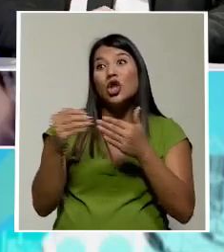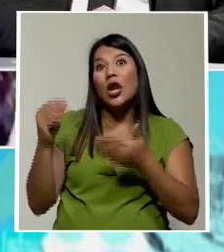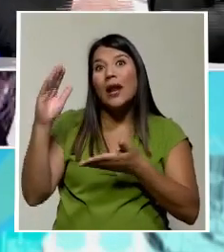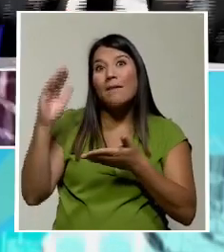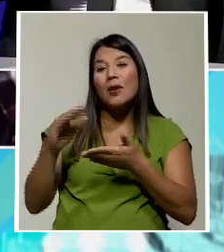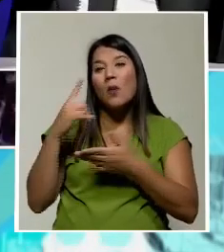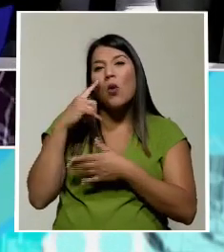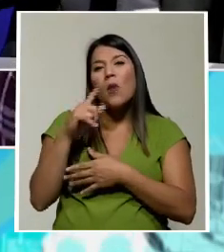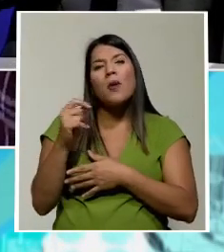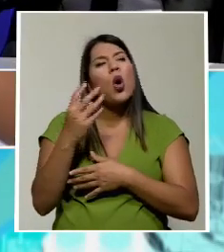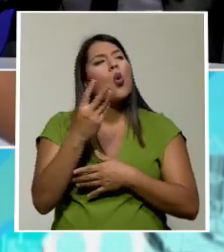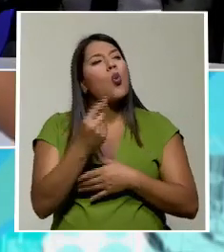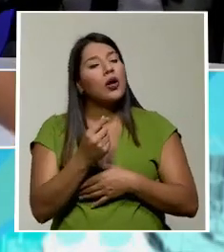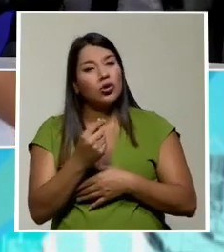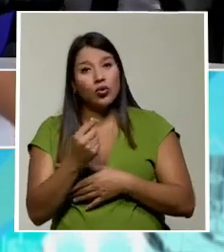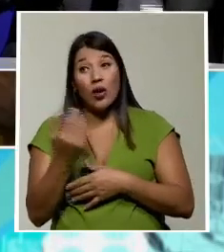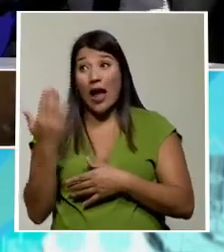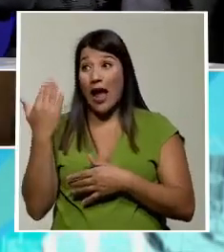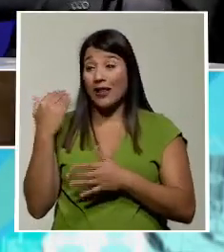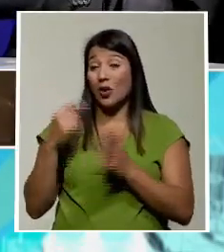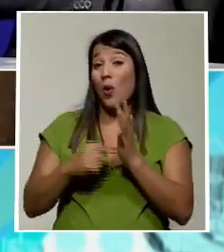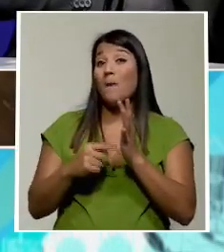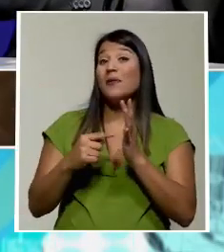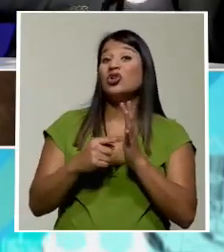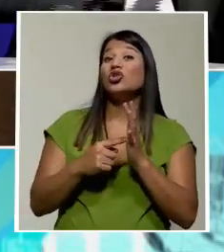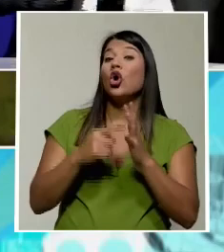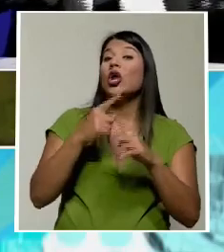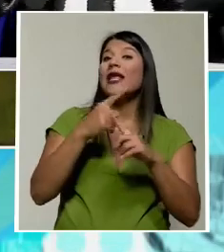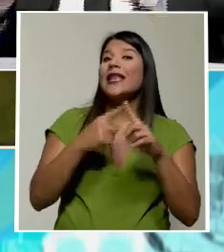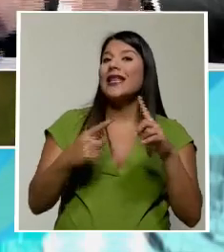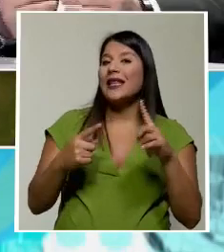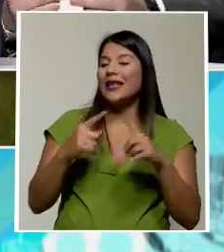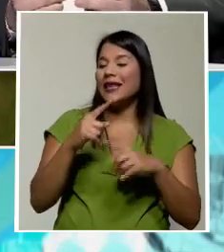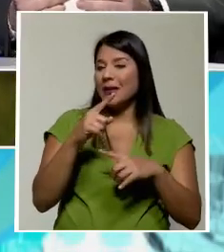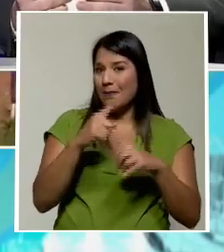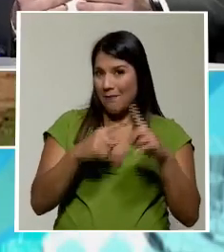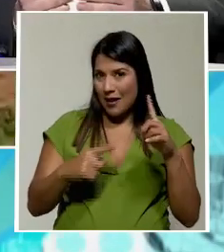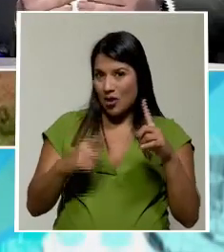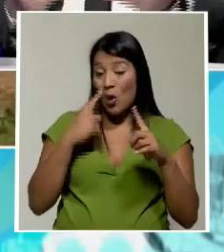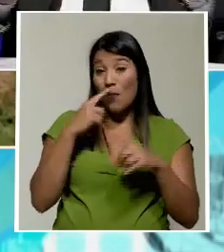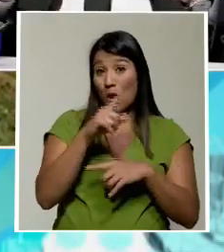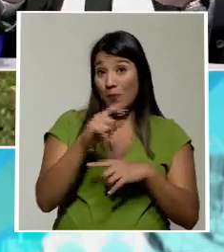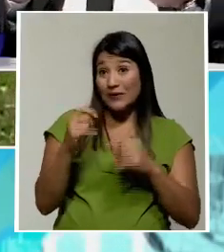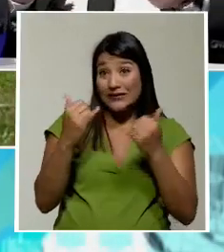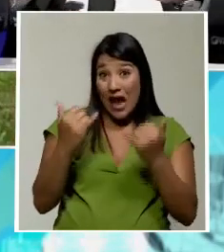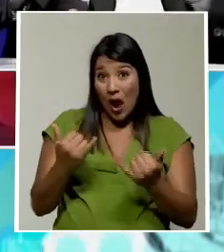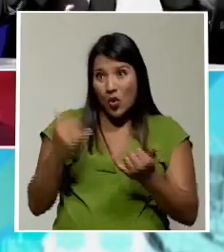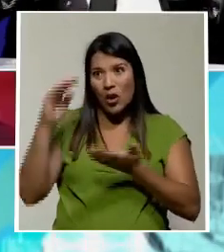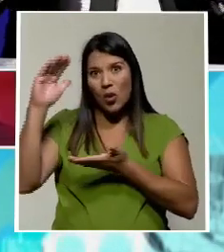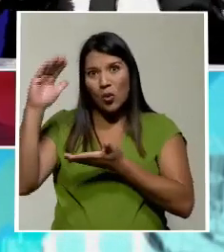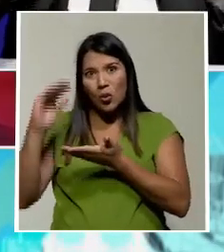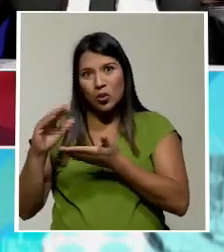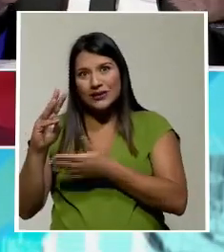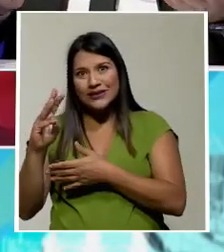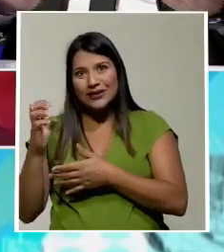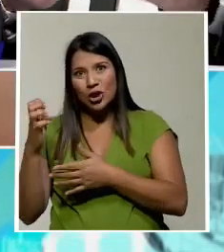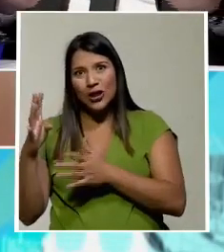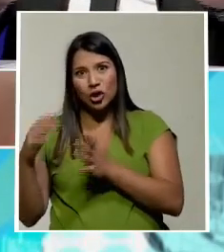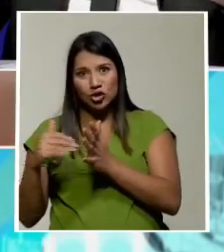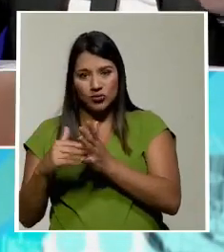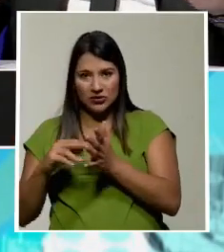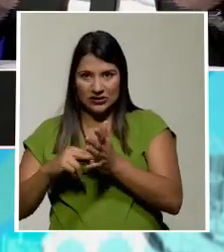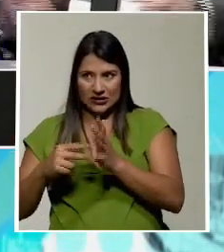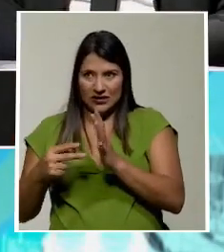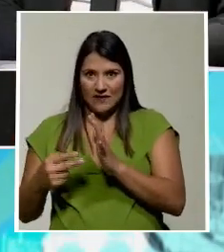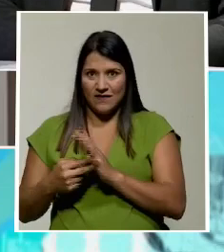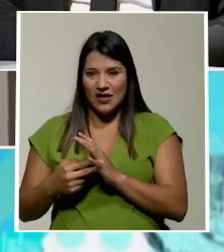cuánto? De $1,500,000 al mes, que era el estudio de mercado, a $614,000. Entonces realmente es una rebaja de